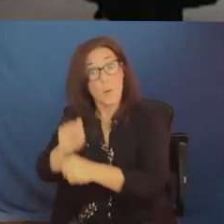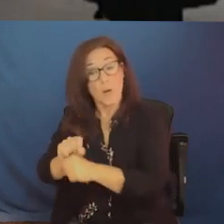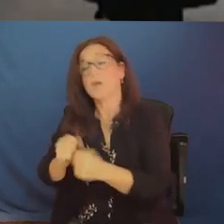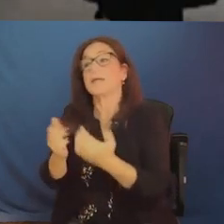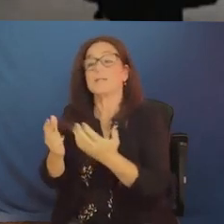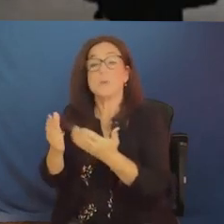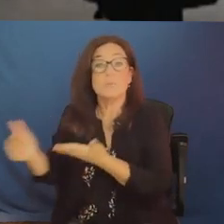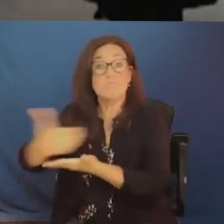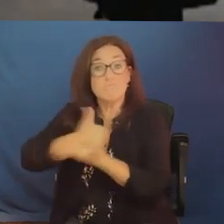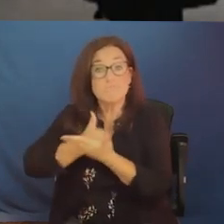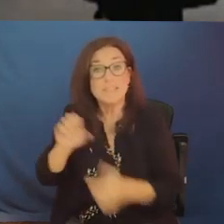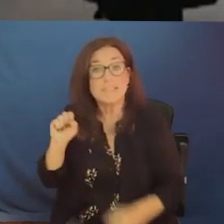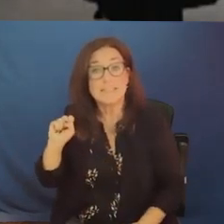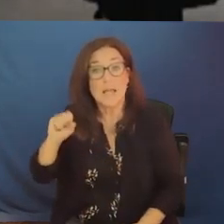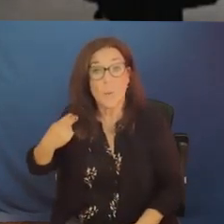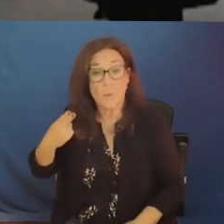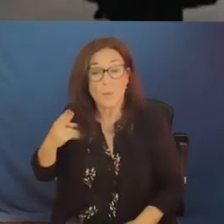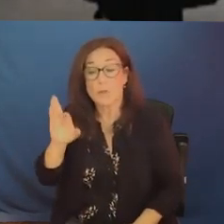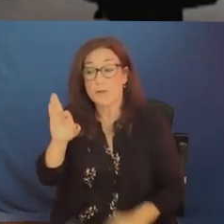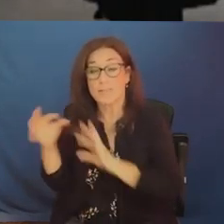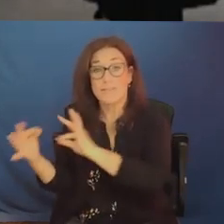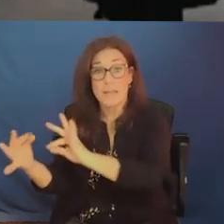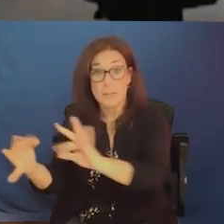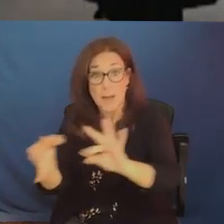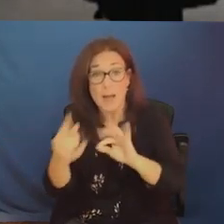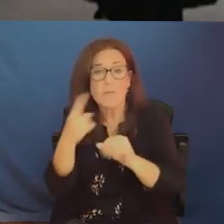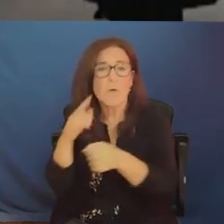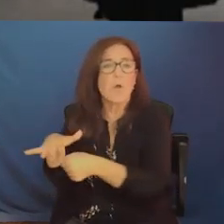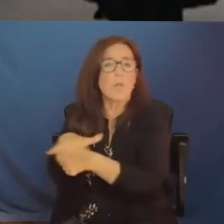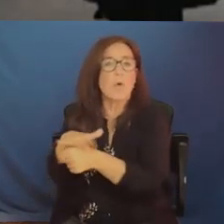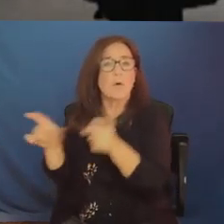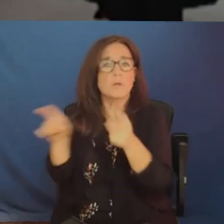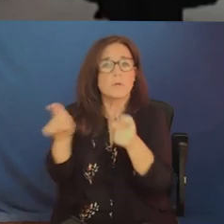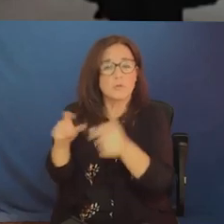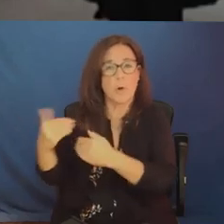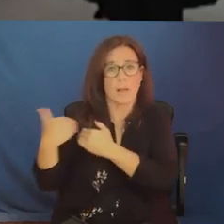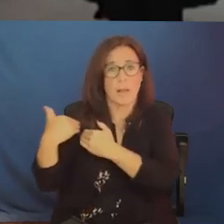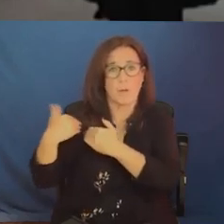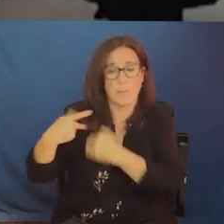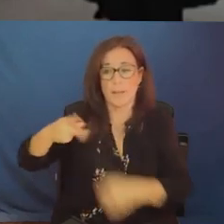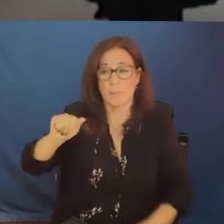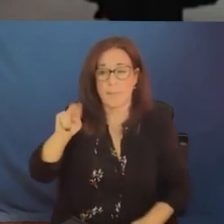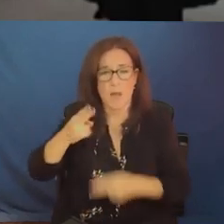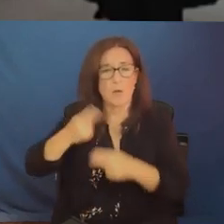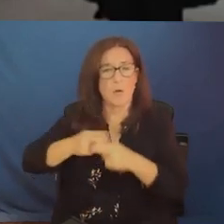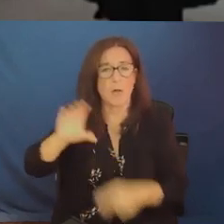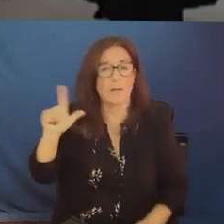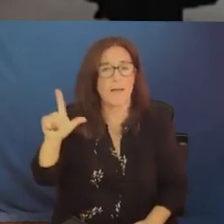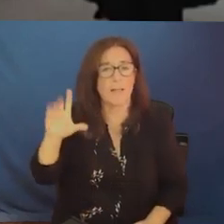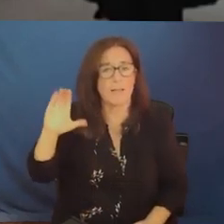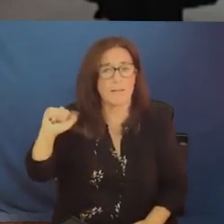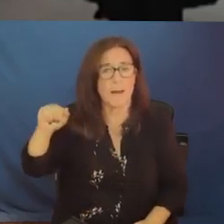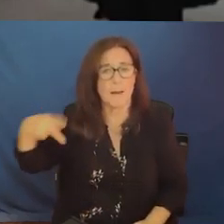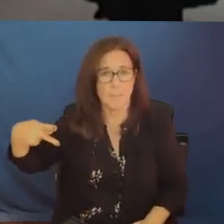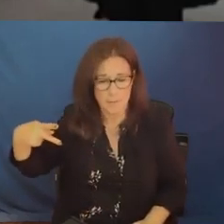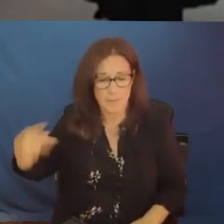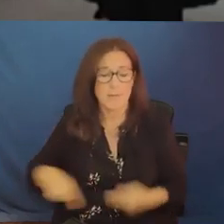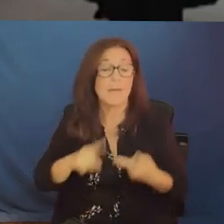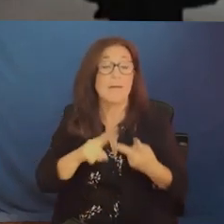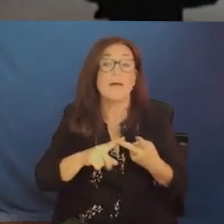participar a las partes interesadas para nuestro plan de control local y de rendición de cuentas conocido como el cap